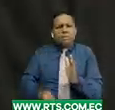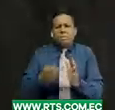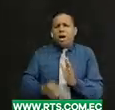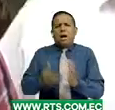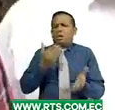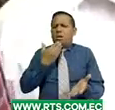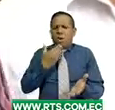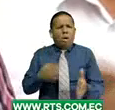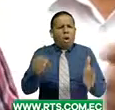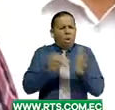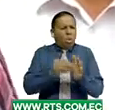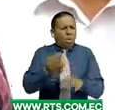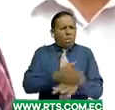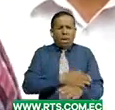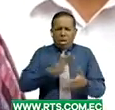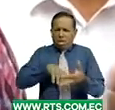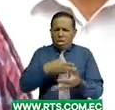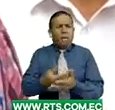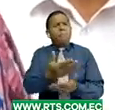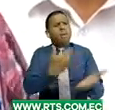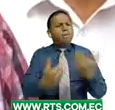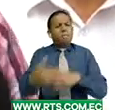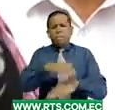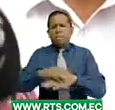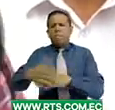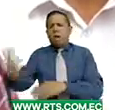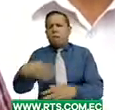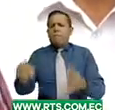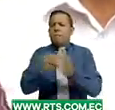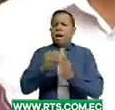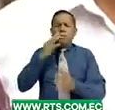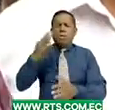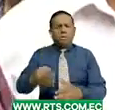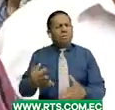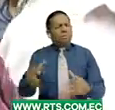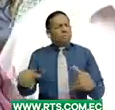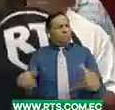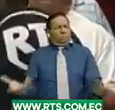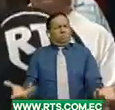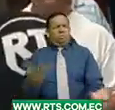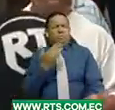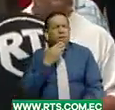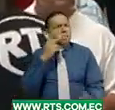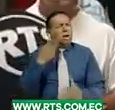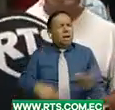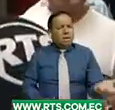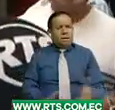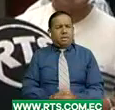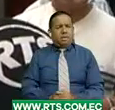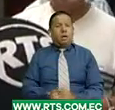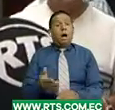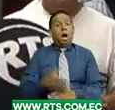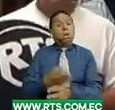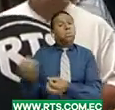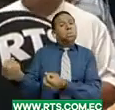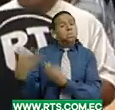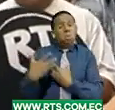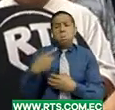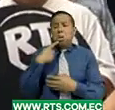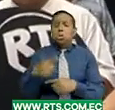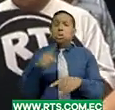por qué nos reprograman, por qué han reprogramado a nuestros representados a dar el examen del Ser Bachiller. Nos dice que porque ha habido una